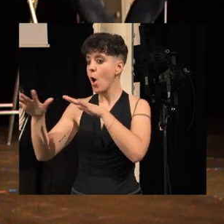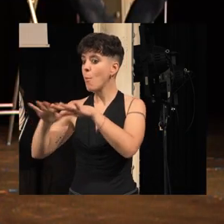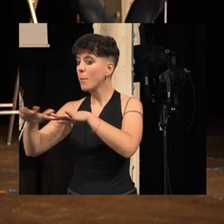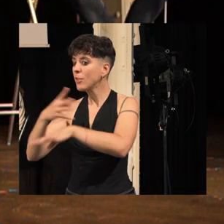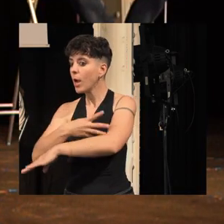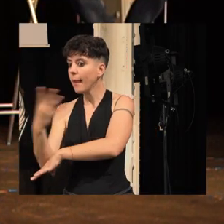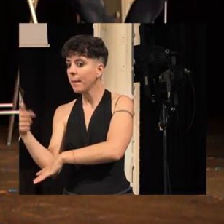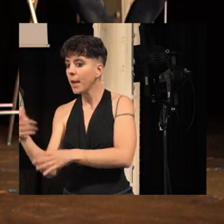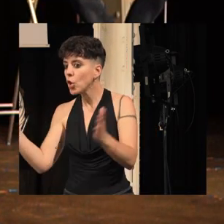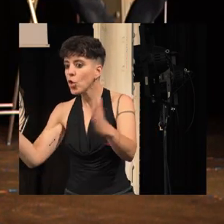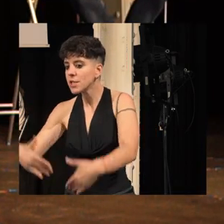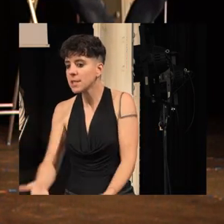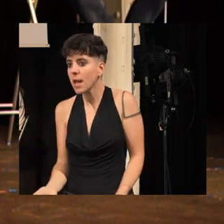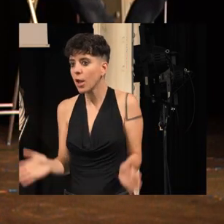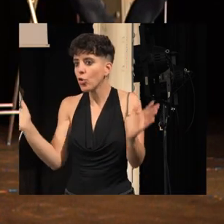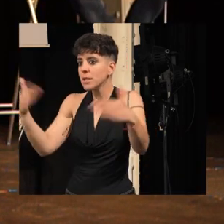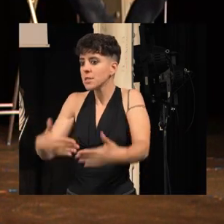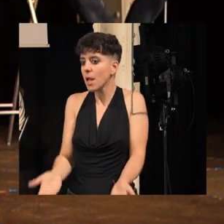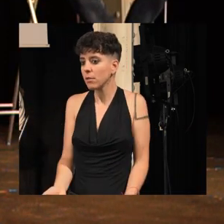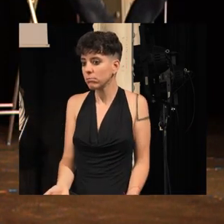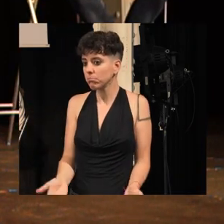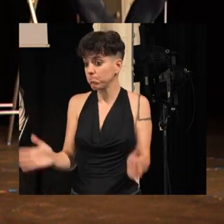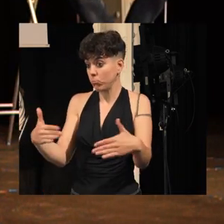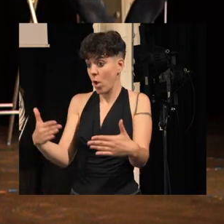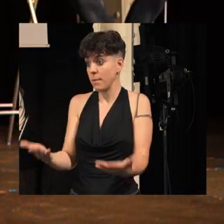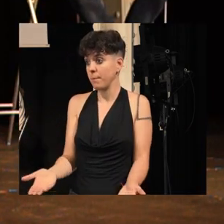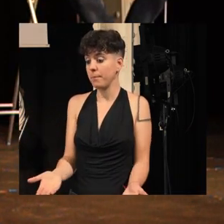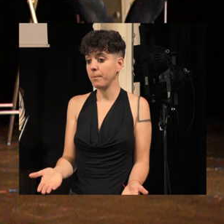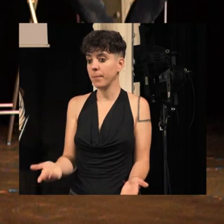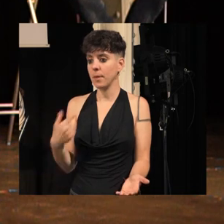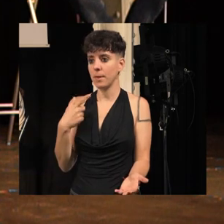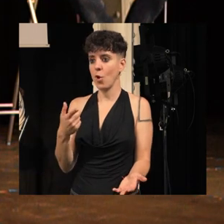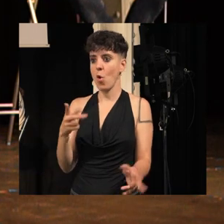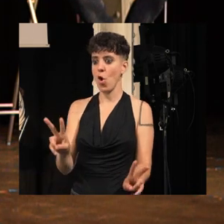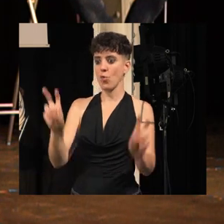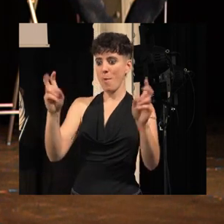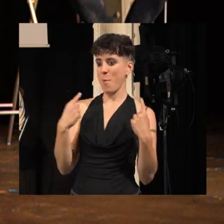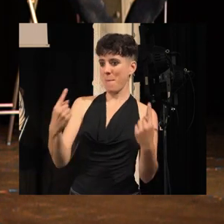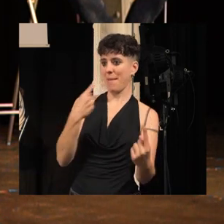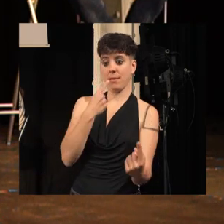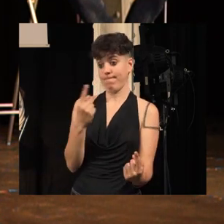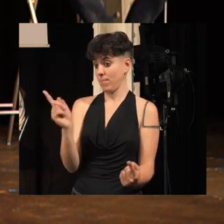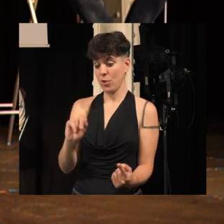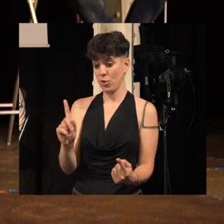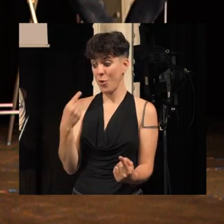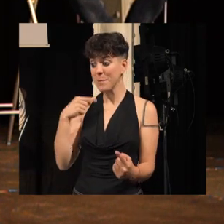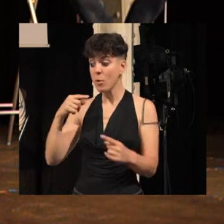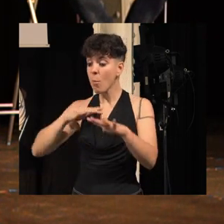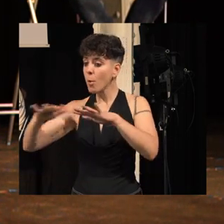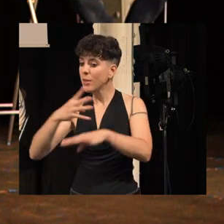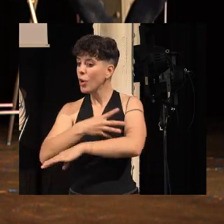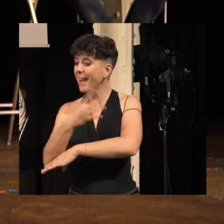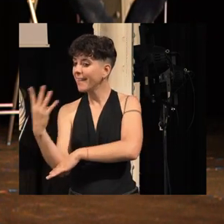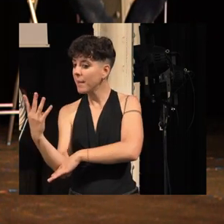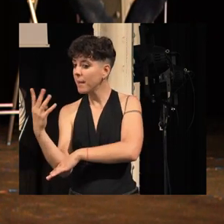no existe. No existe. Y no descubro nada nuevo si digo que eso que hemos llamado movimiento LGTB,